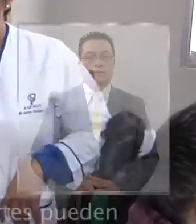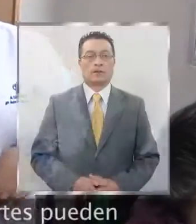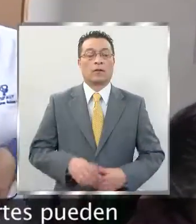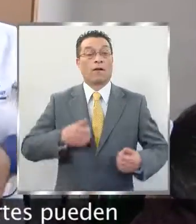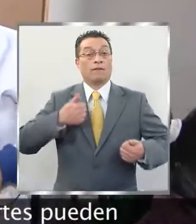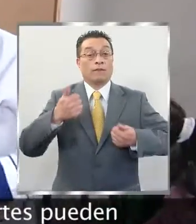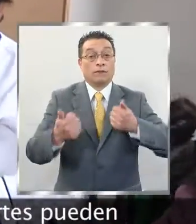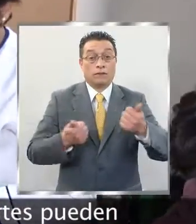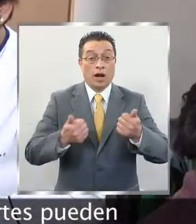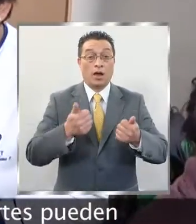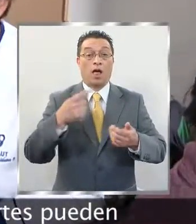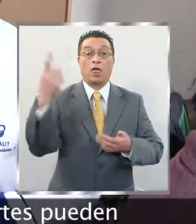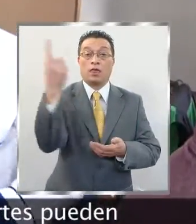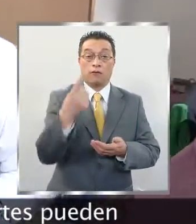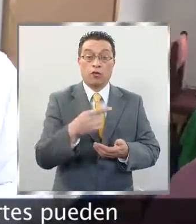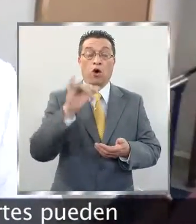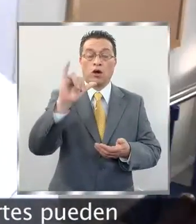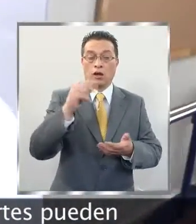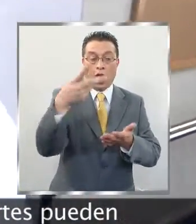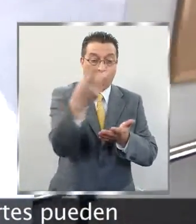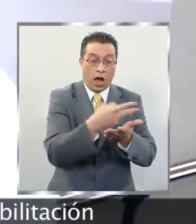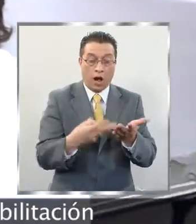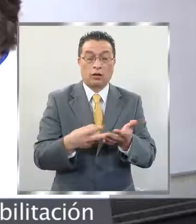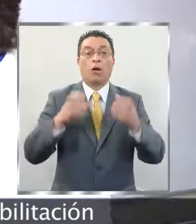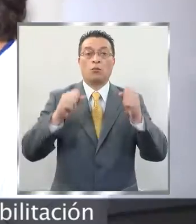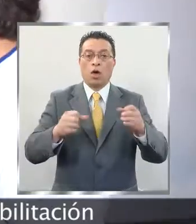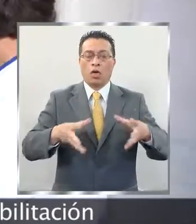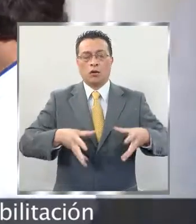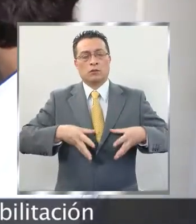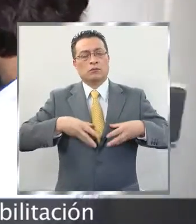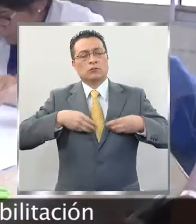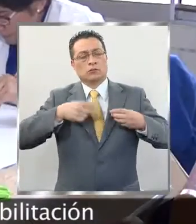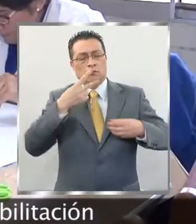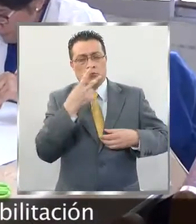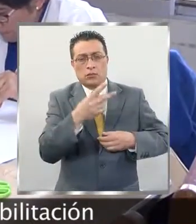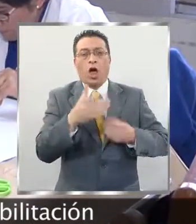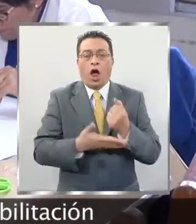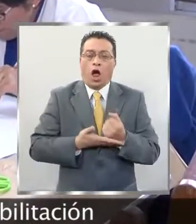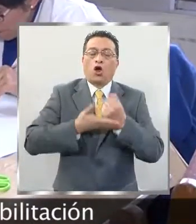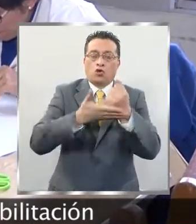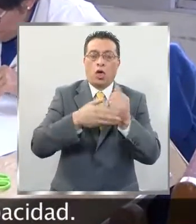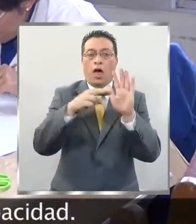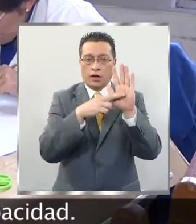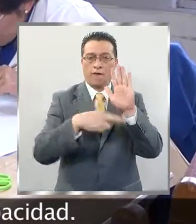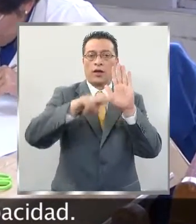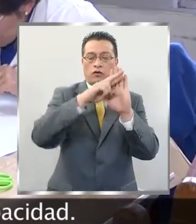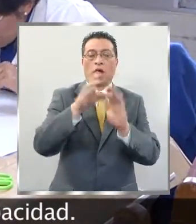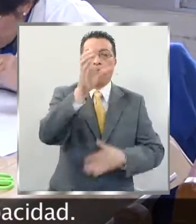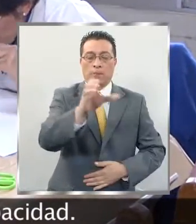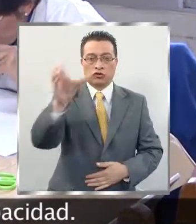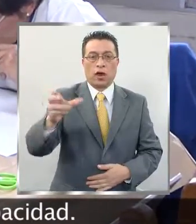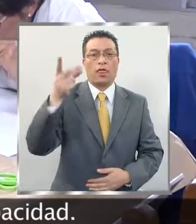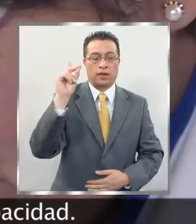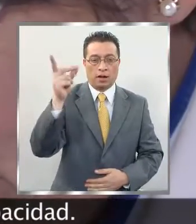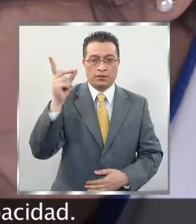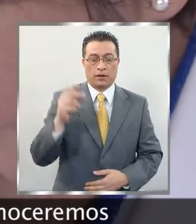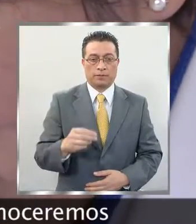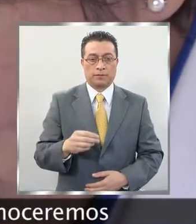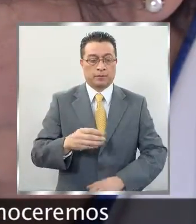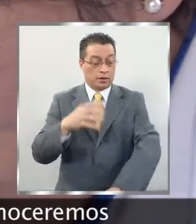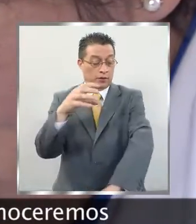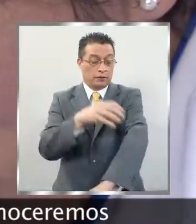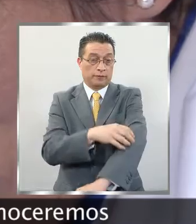La danza, el dibujo y las artes pueden inspirar y ayudar a la rehabilitación de las personas con discapacidad.